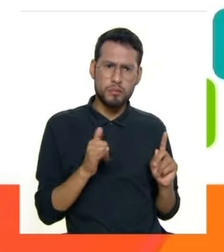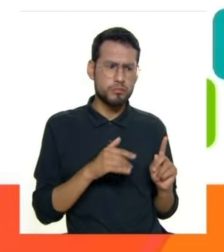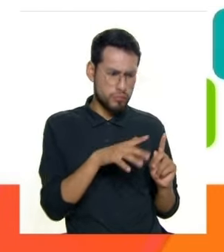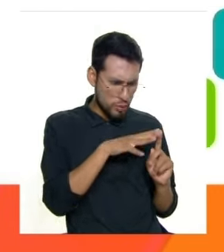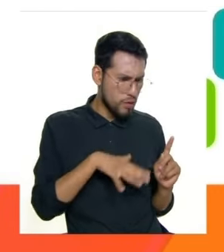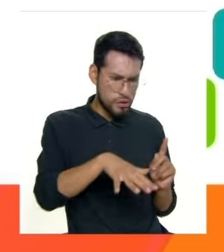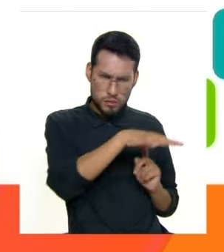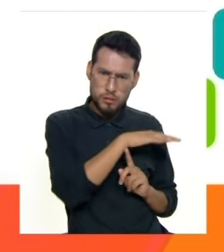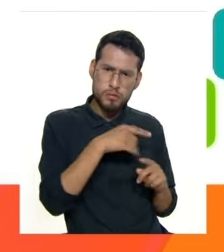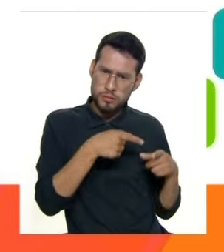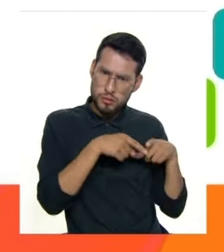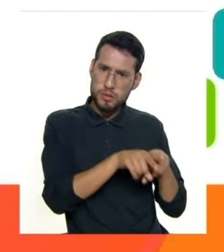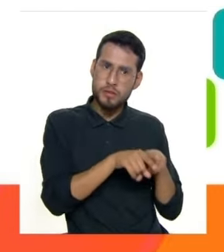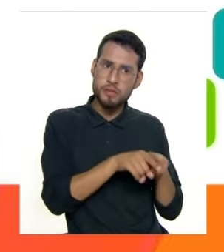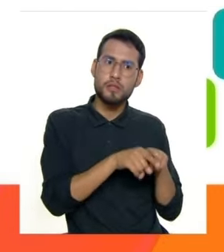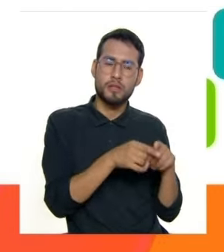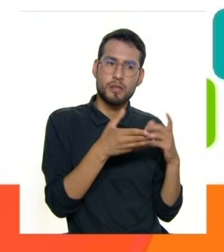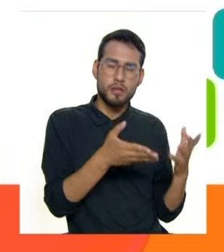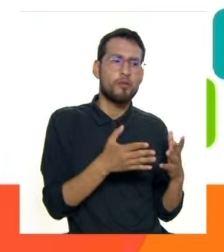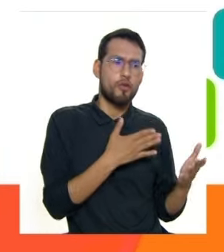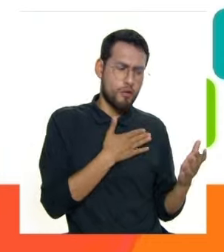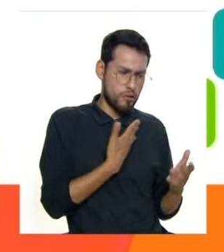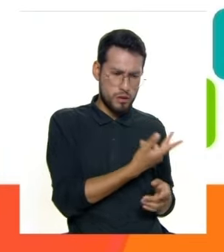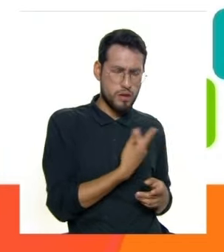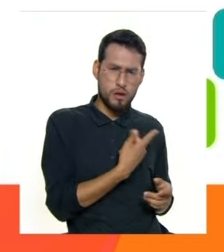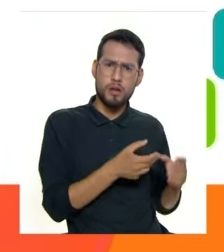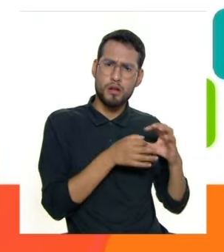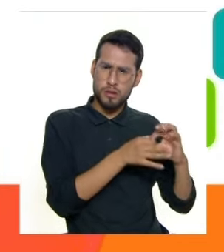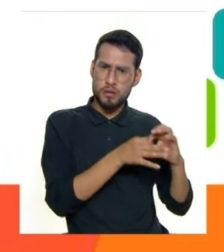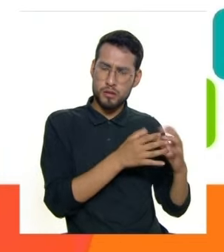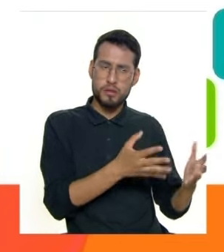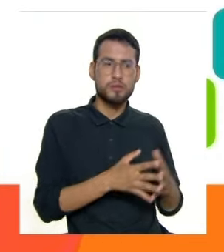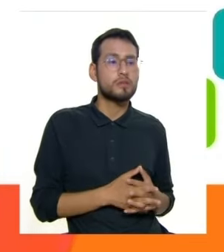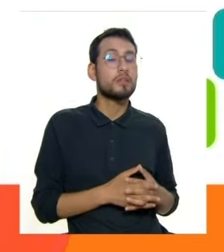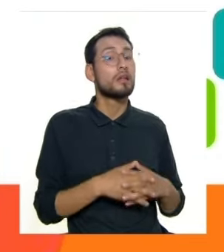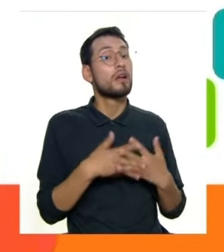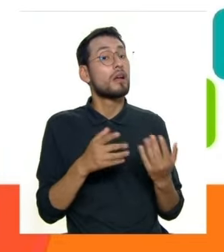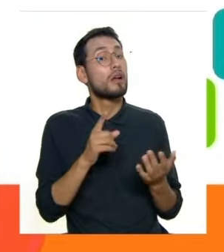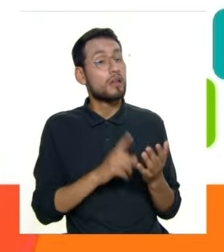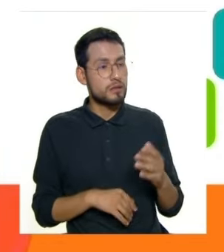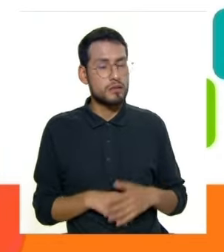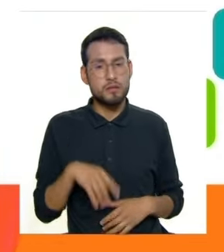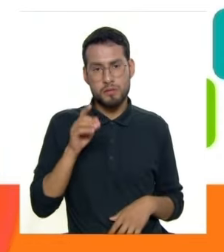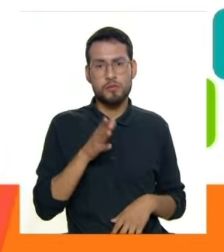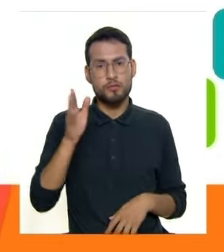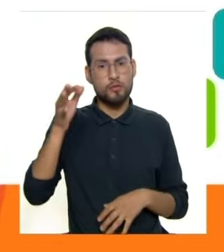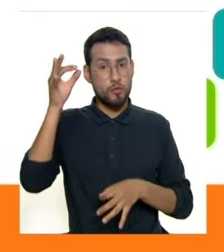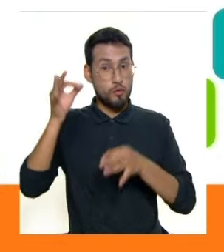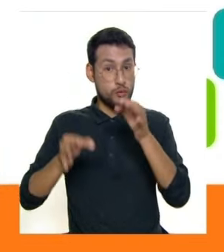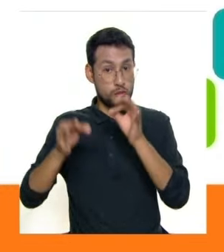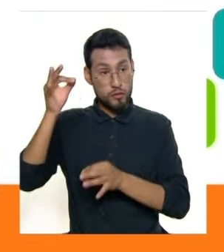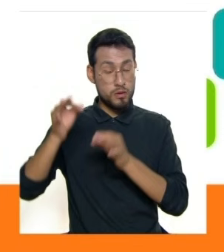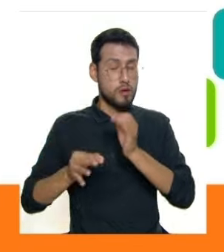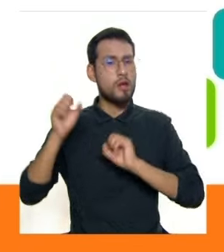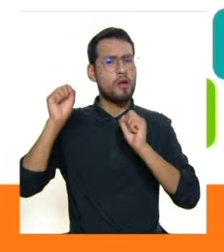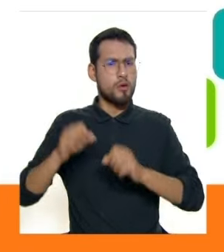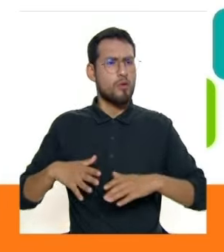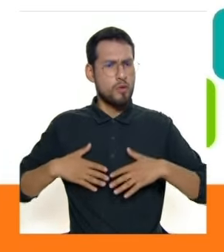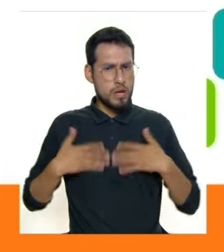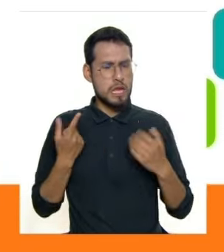social, somos, uh-huh. formamos una sociedad de gananciales. En ese caso tendrá que ir a la vía judicial wow. para